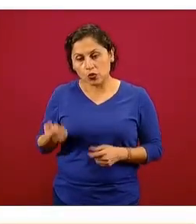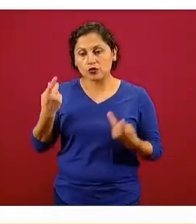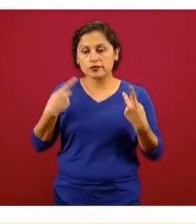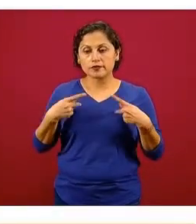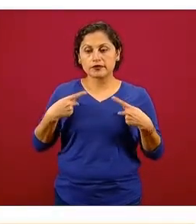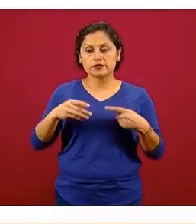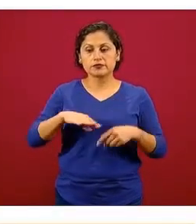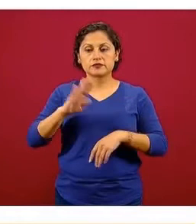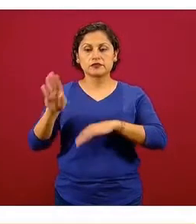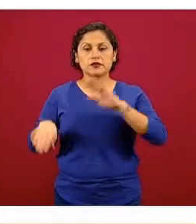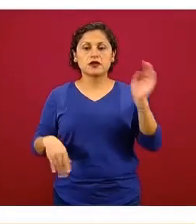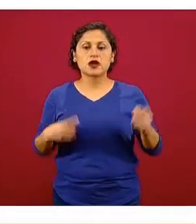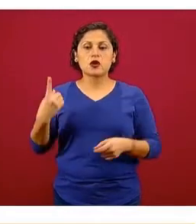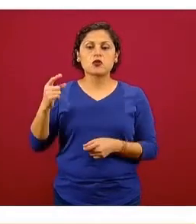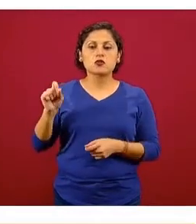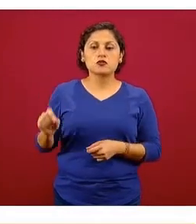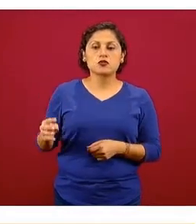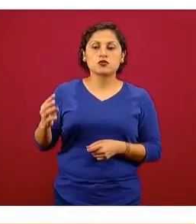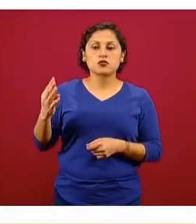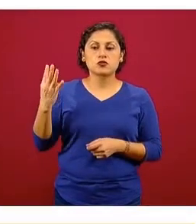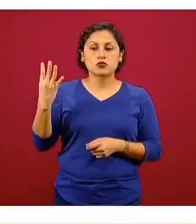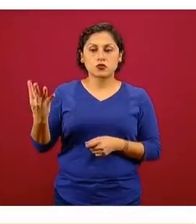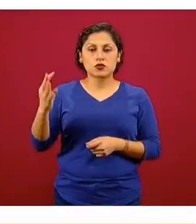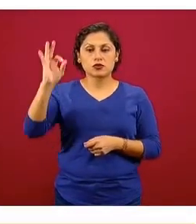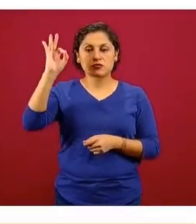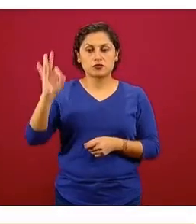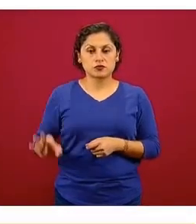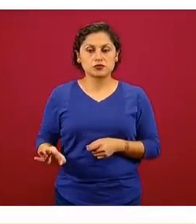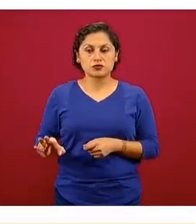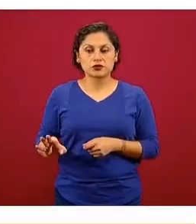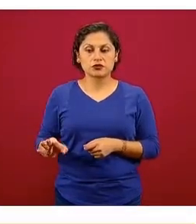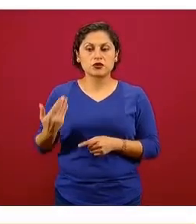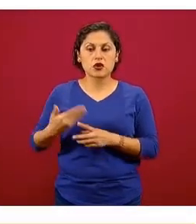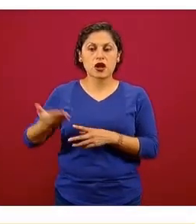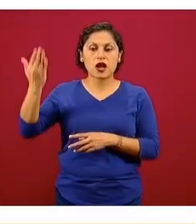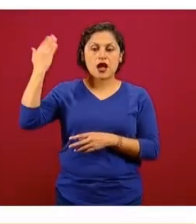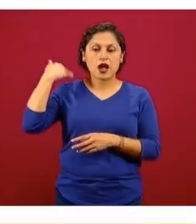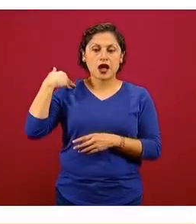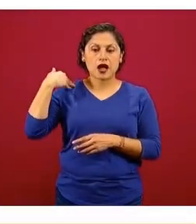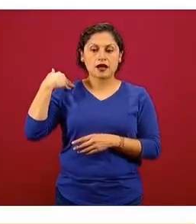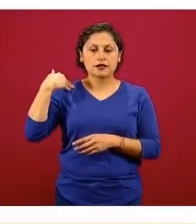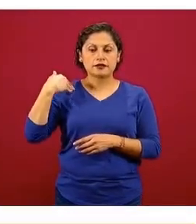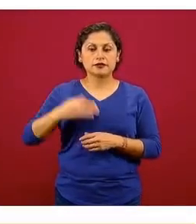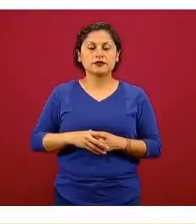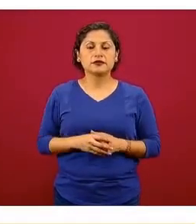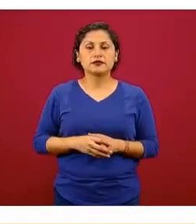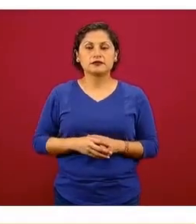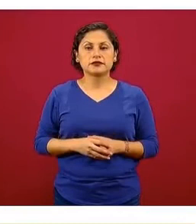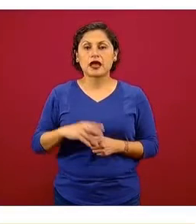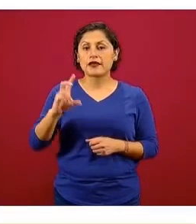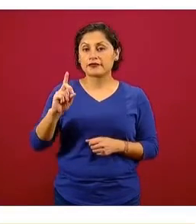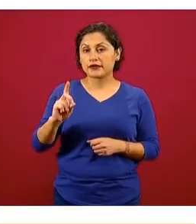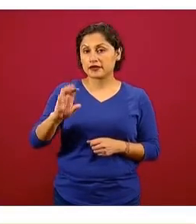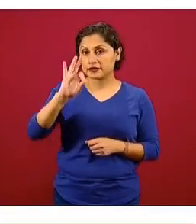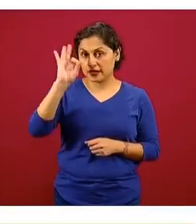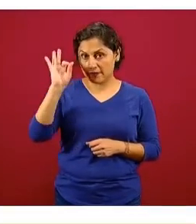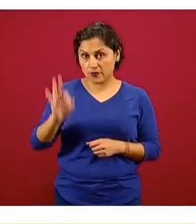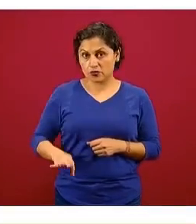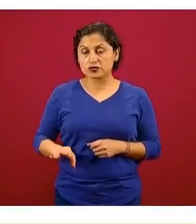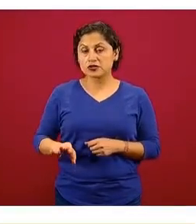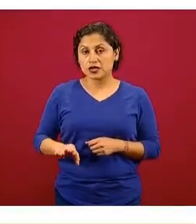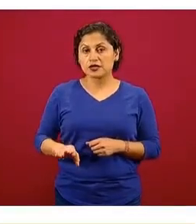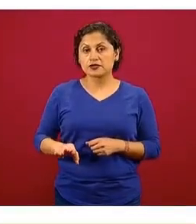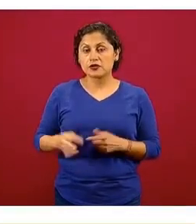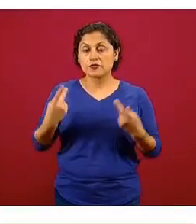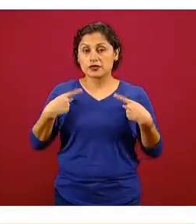tenemos 1.4% respecto a un 30% de aumento en el número de casos.